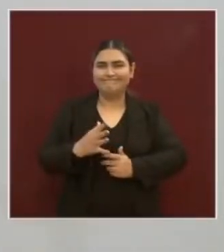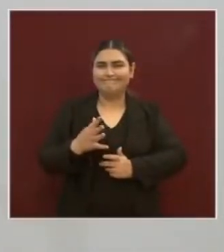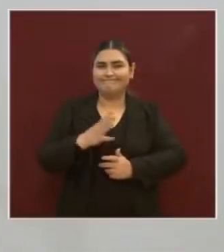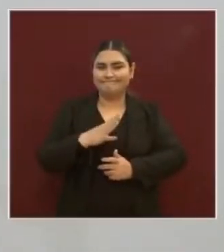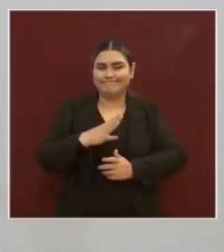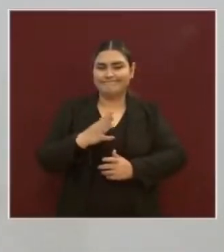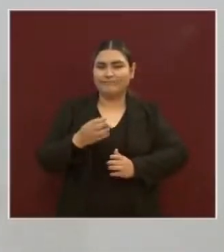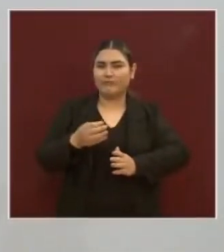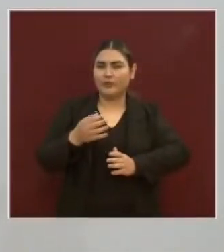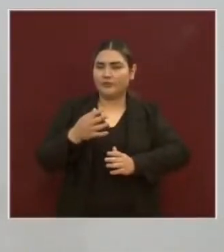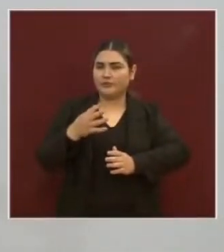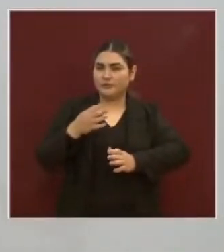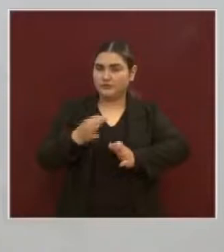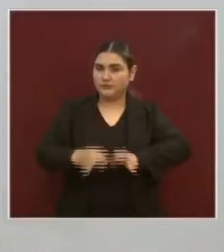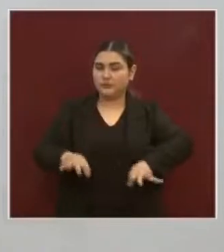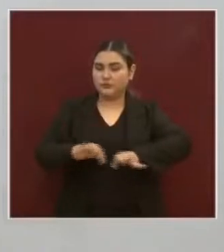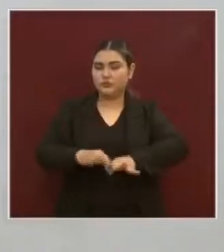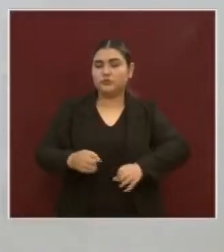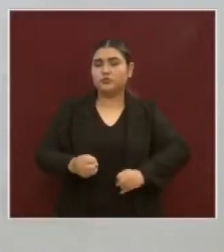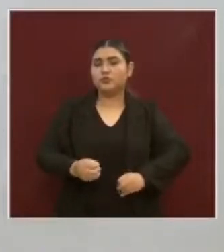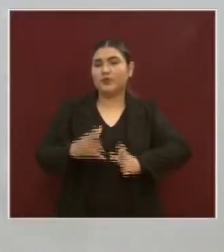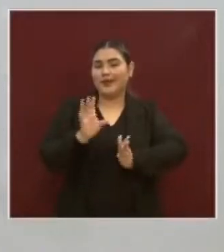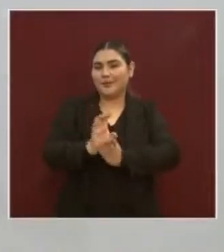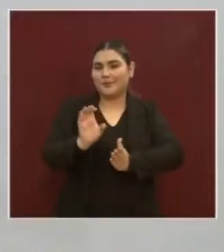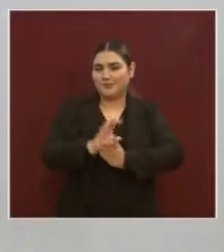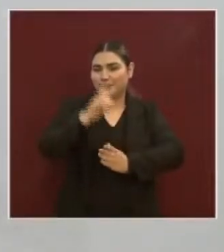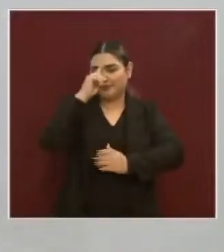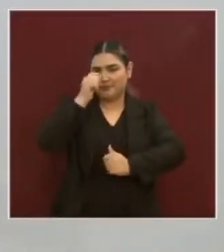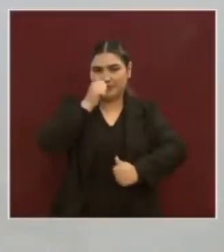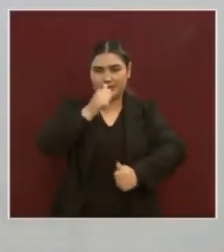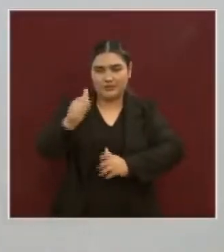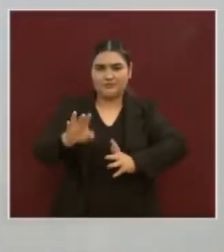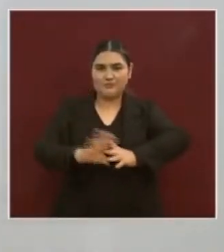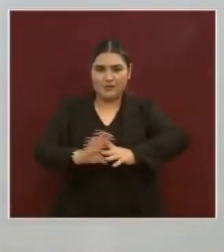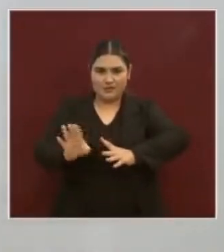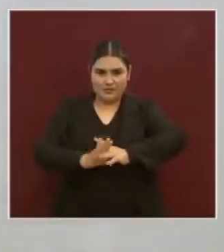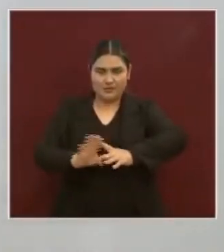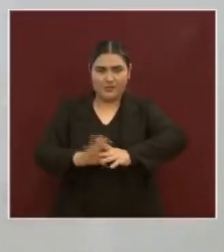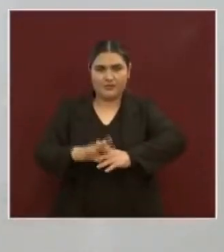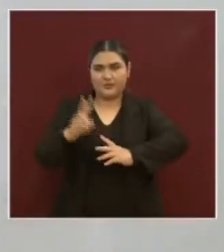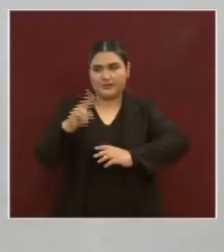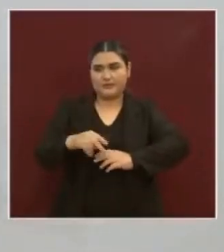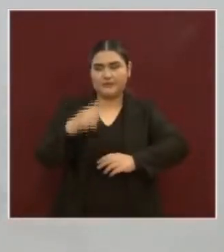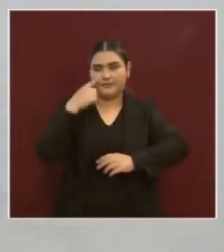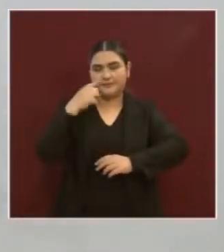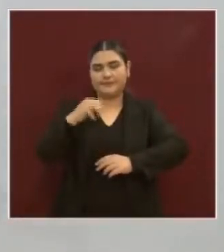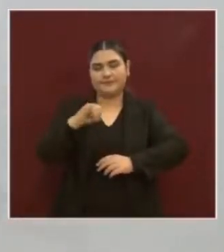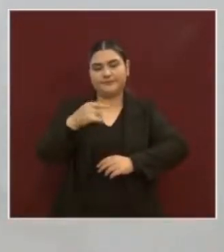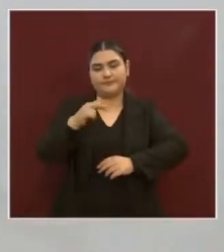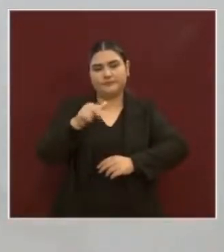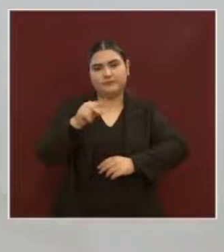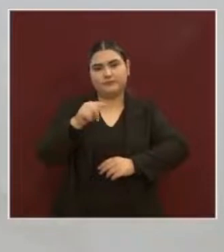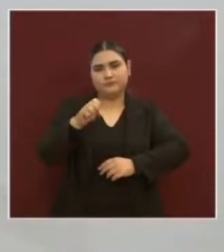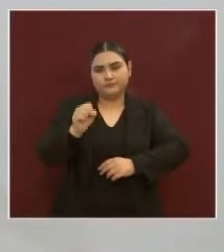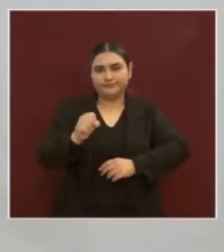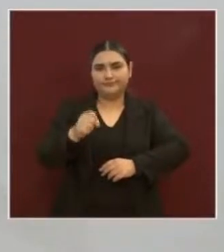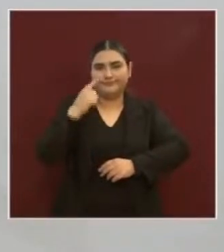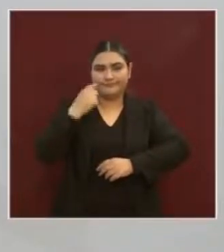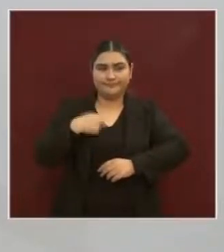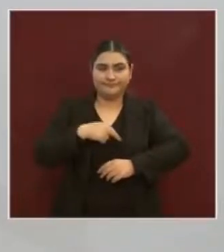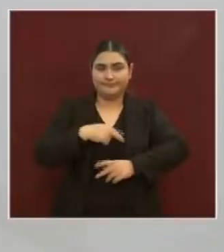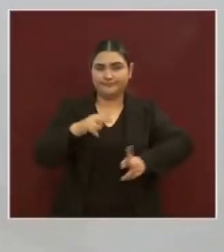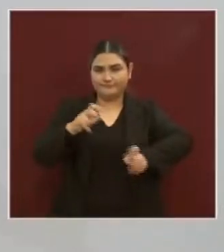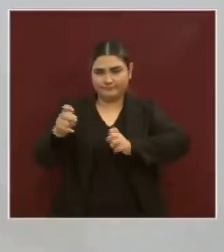remanente importante de capacidad para atender migrantes. Es un tema que estamos revisando de manera